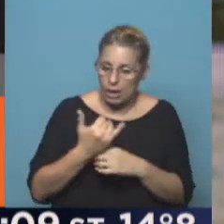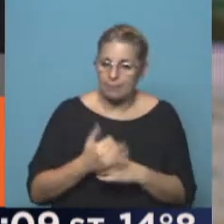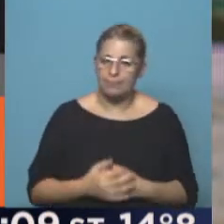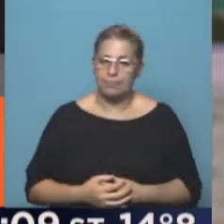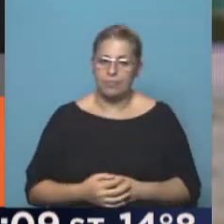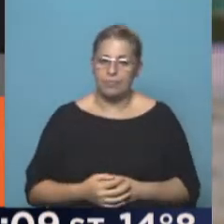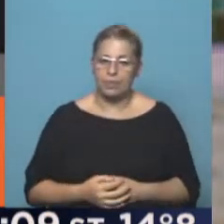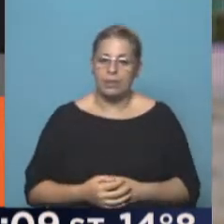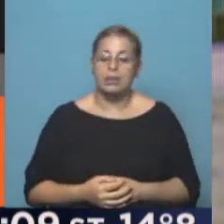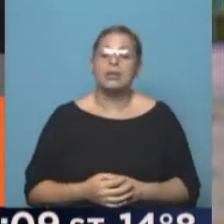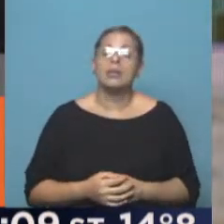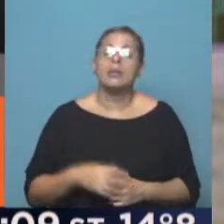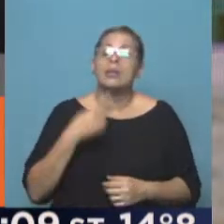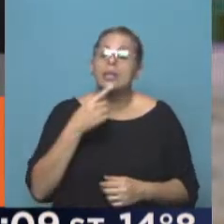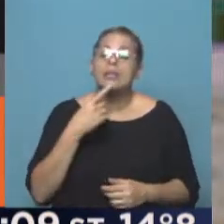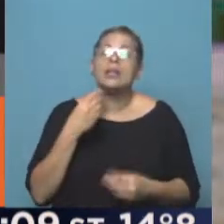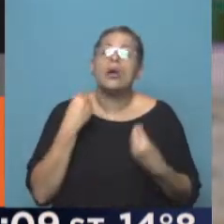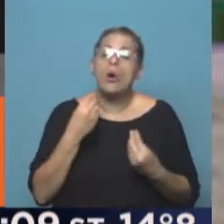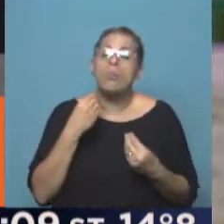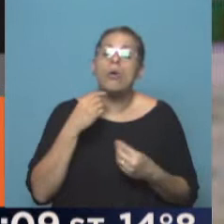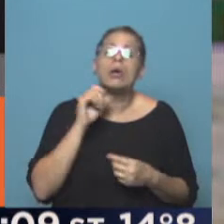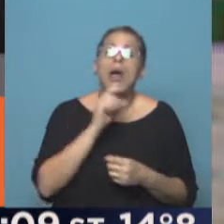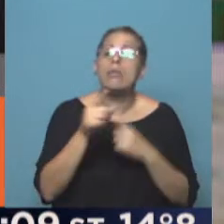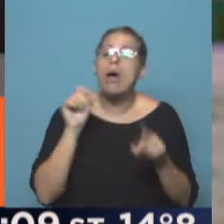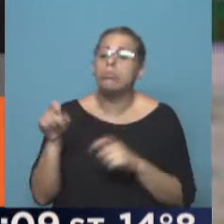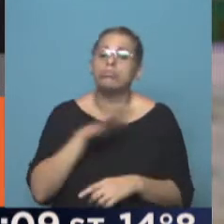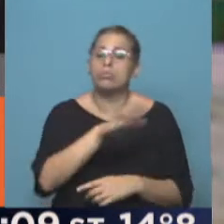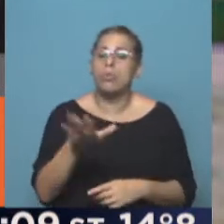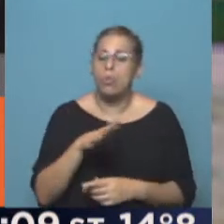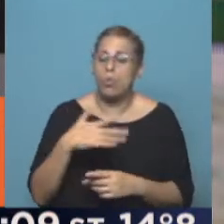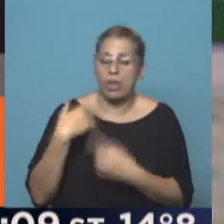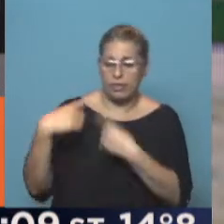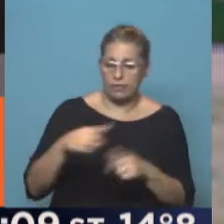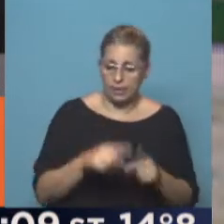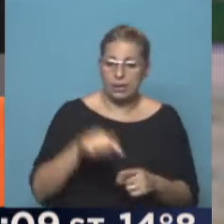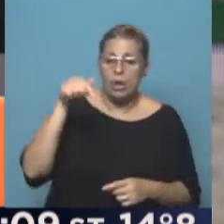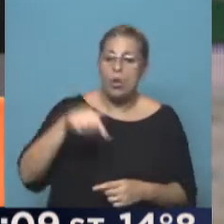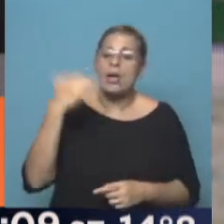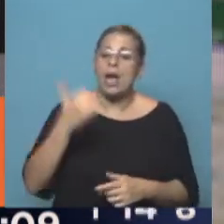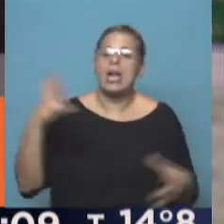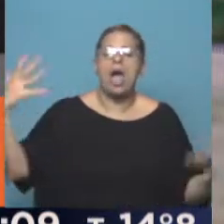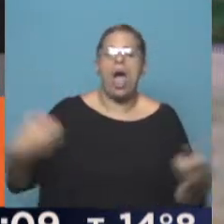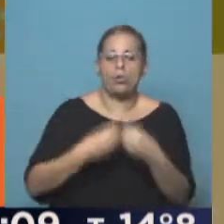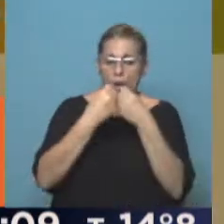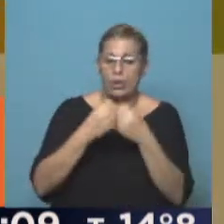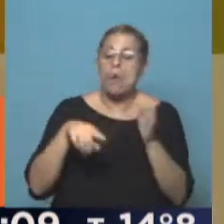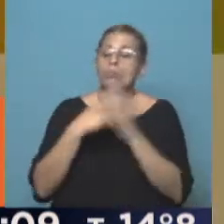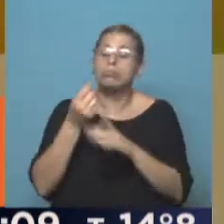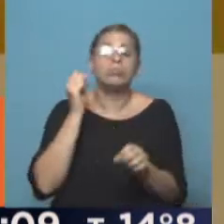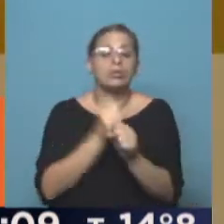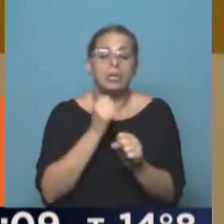los destinos ejecutivos de cada distrito hoy hay coincidencia política pero se está trabajando